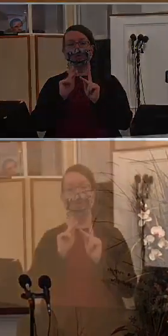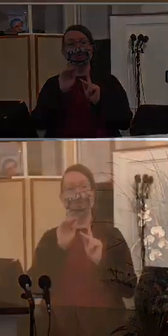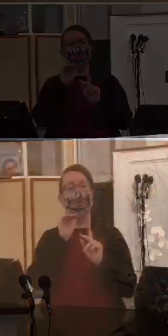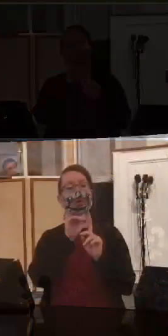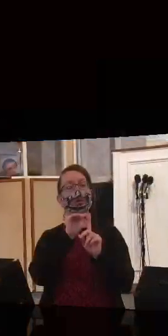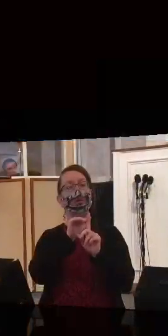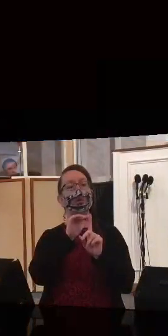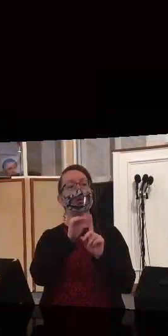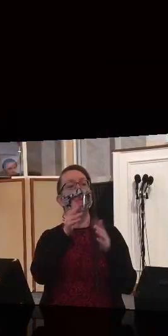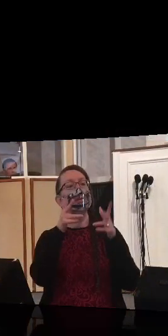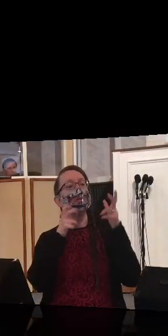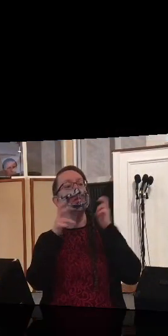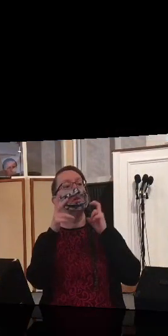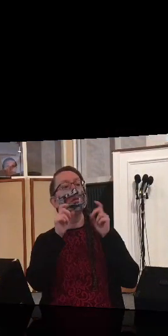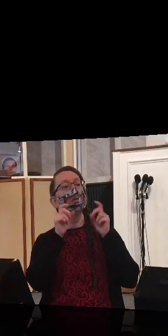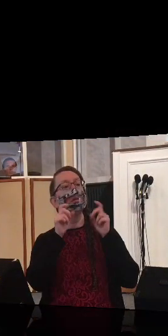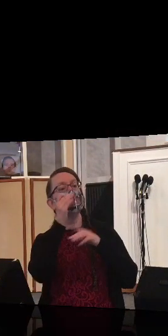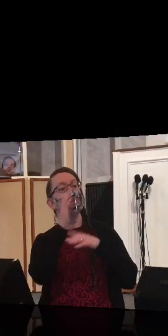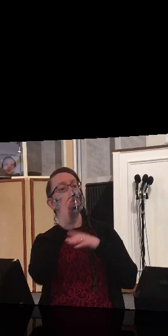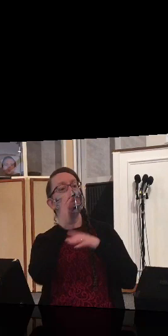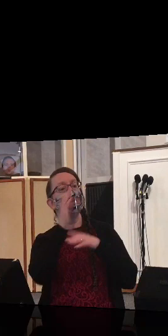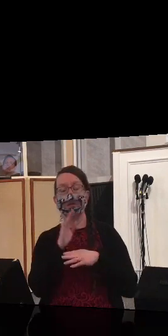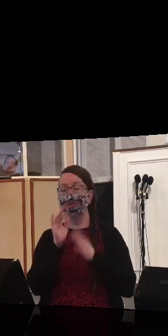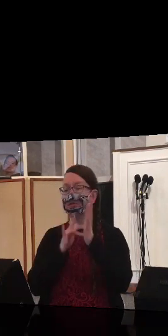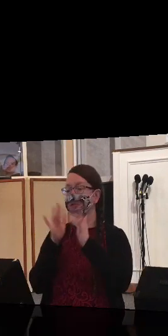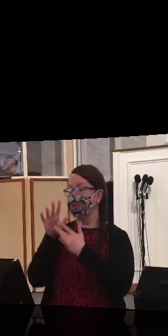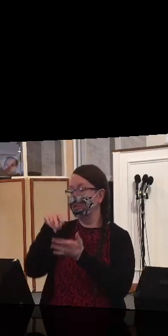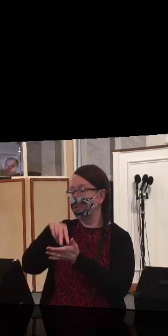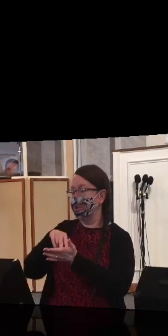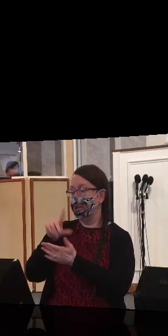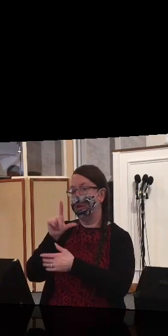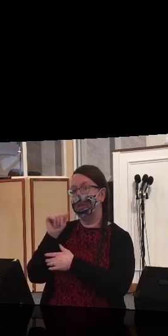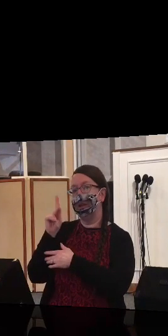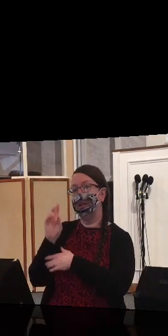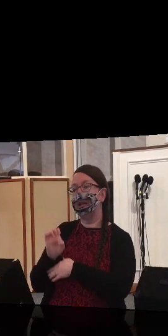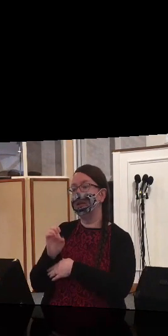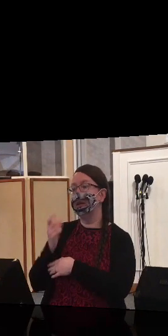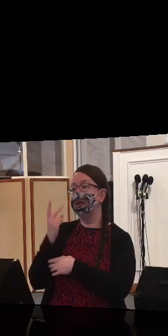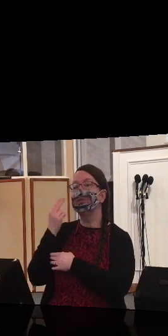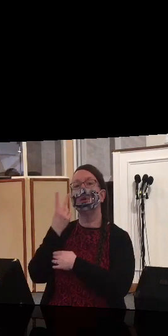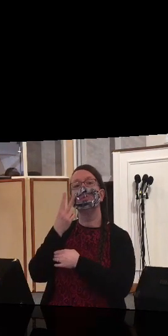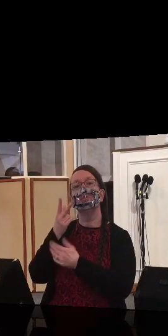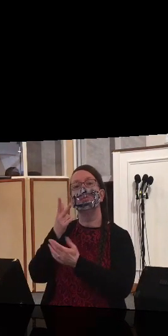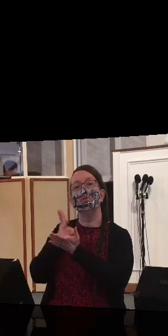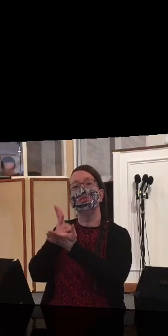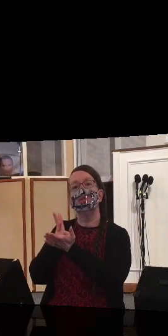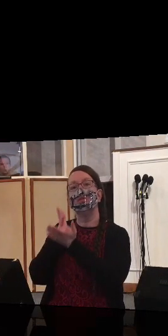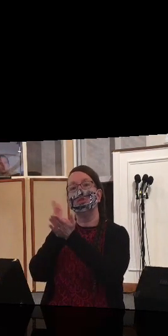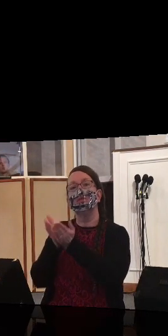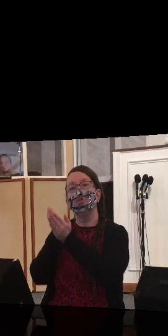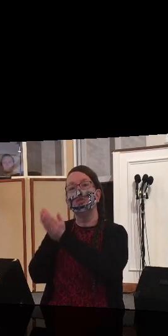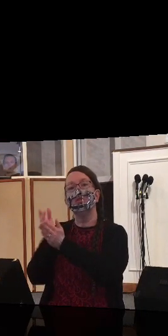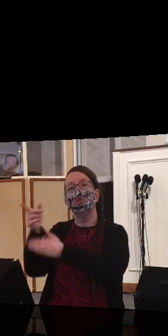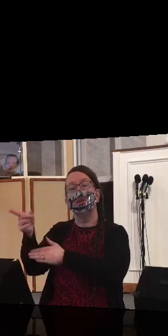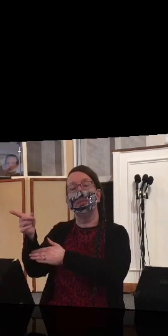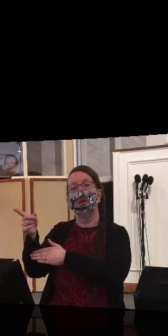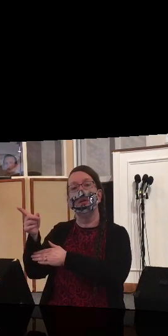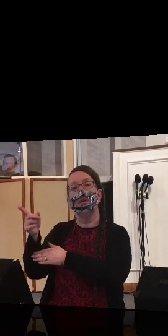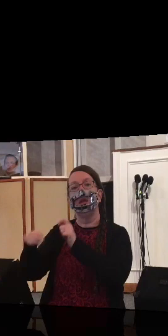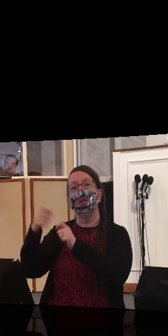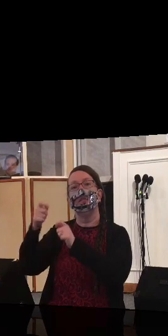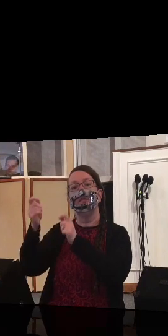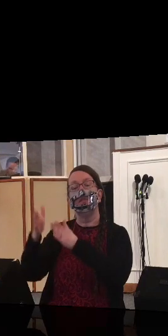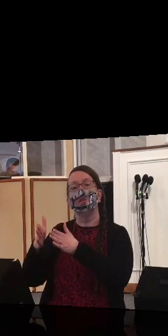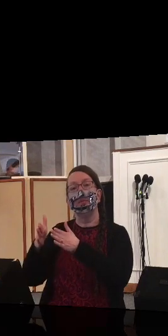oír la palabra de Dios, él se paró junto al lago de Genezaret y vio dos barcos en el pie junto al lago, pero los